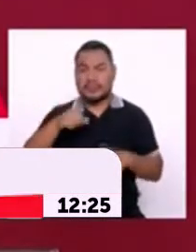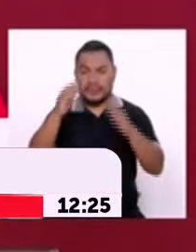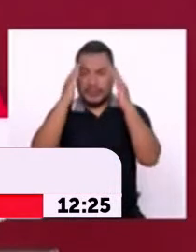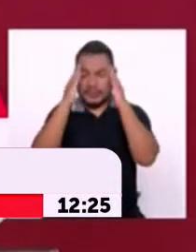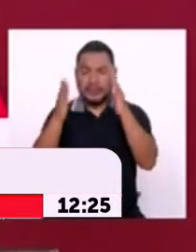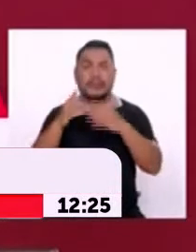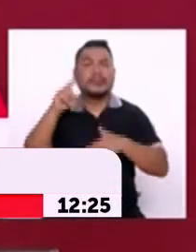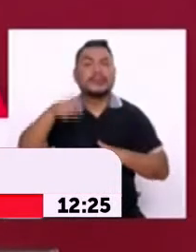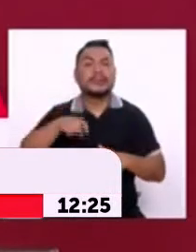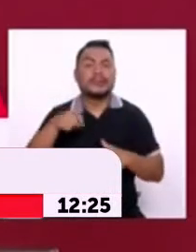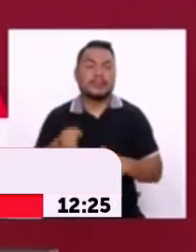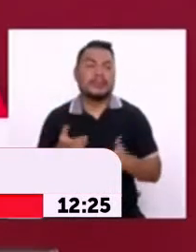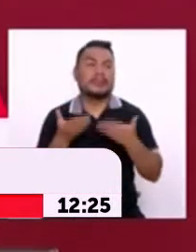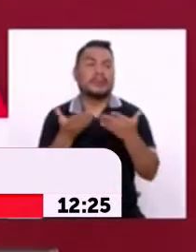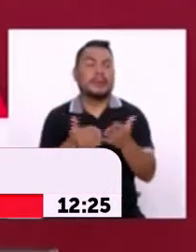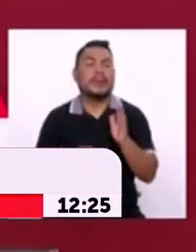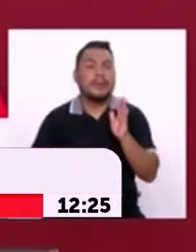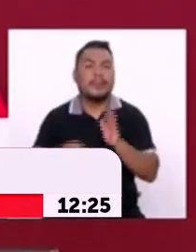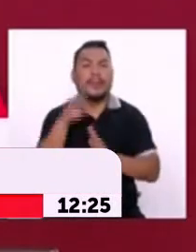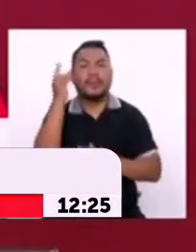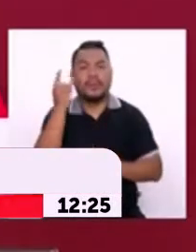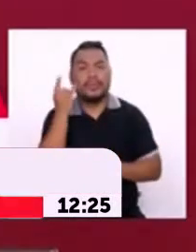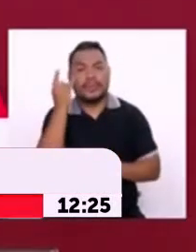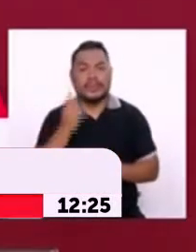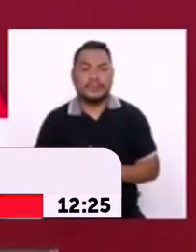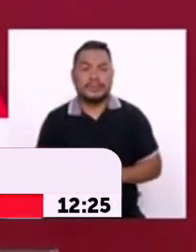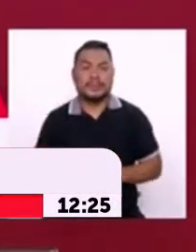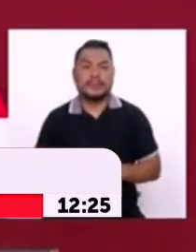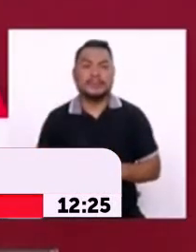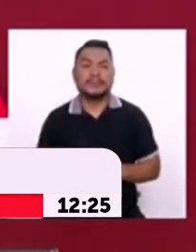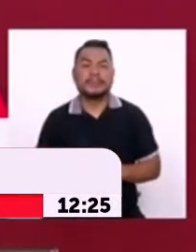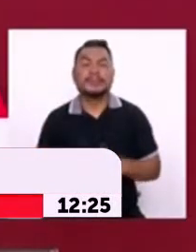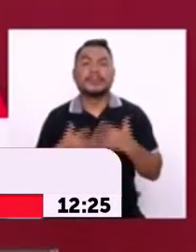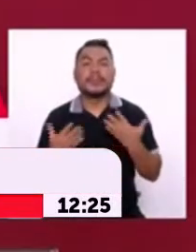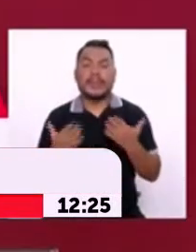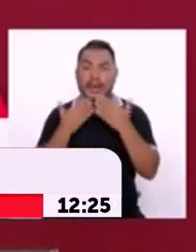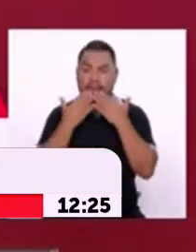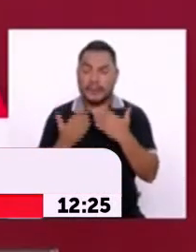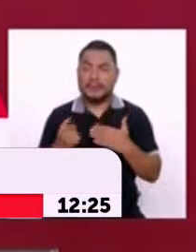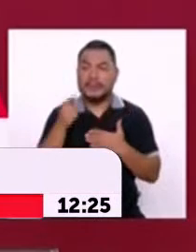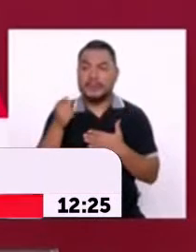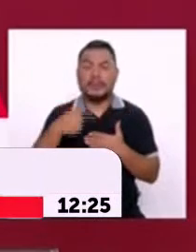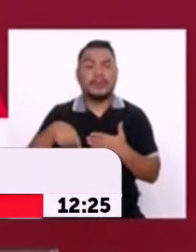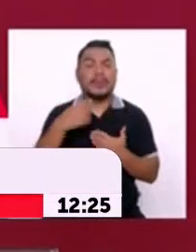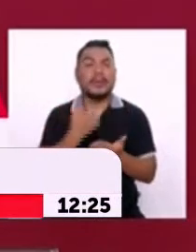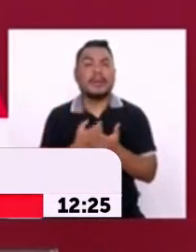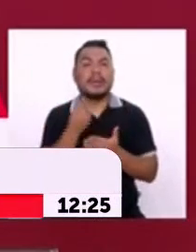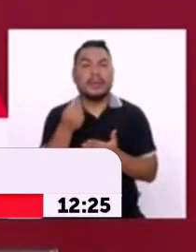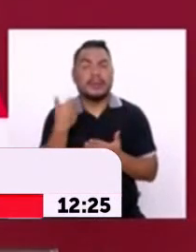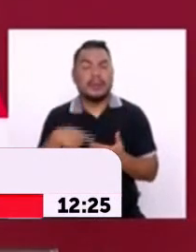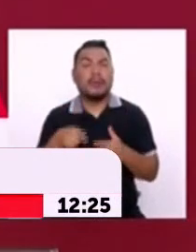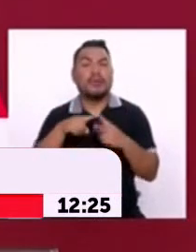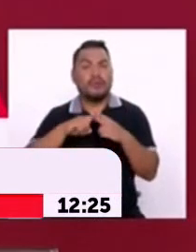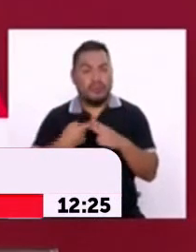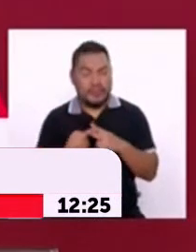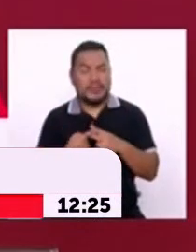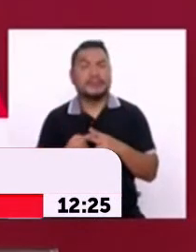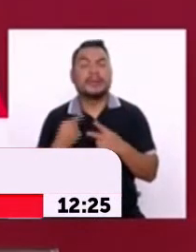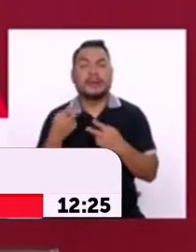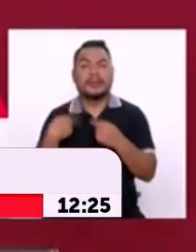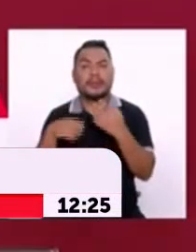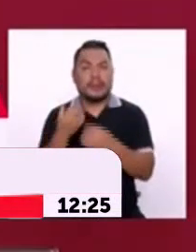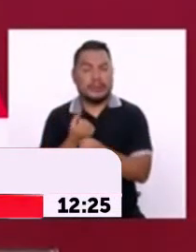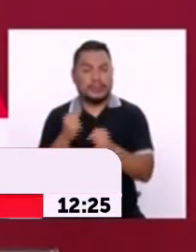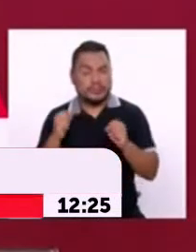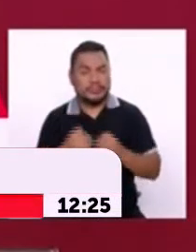la atención de las necesidades más urgentes. Gracias a ello, nuestra economía comienza a